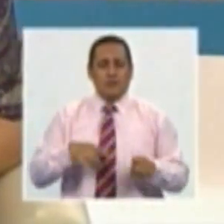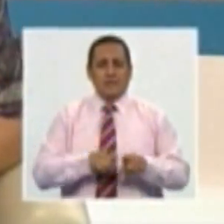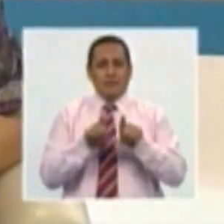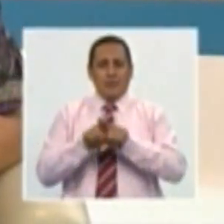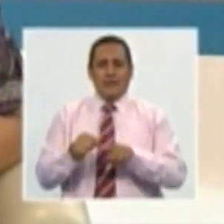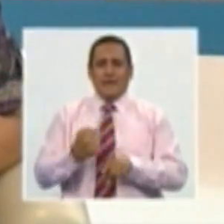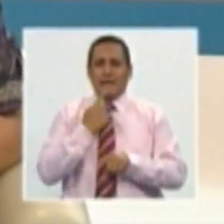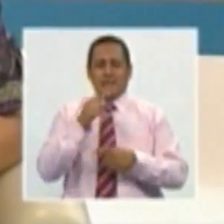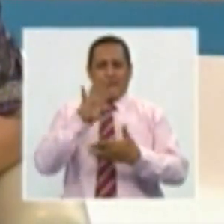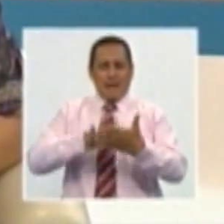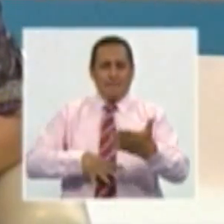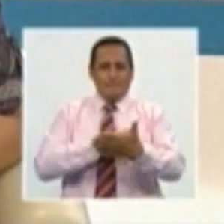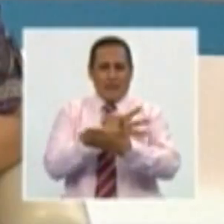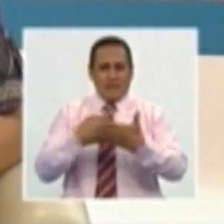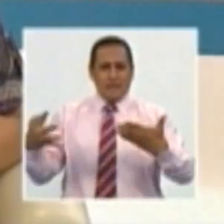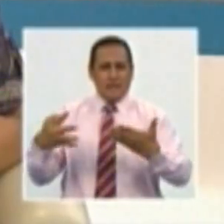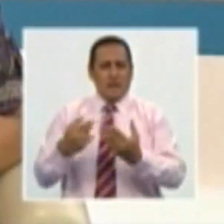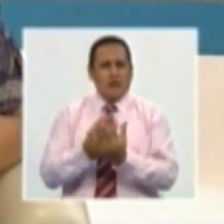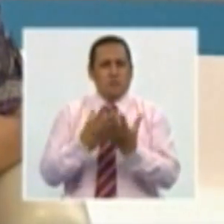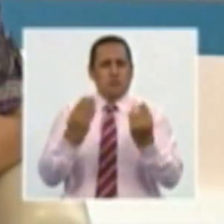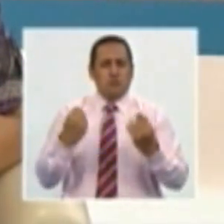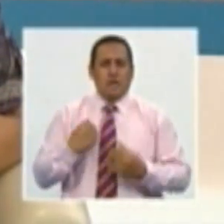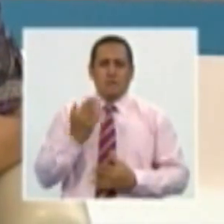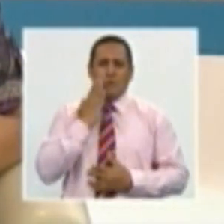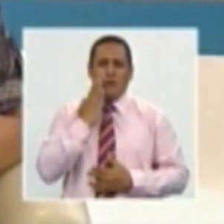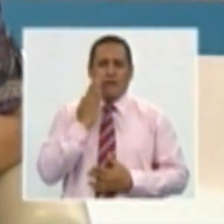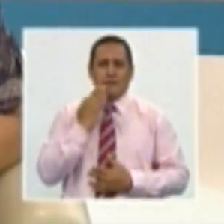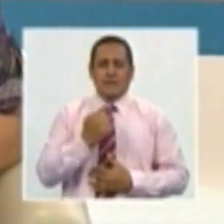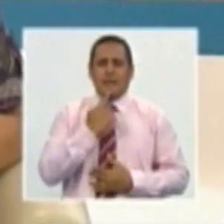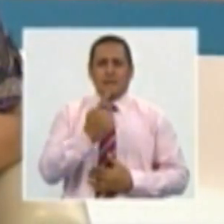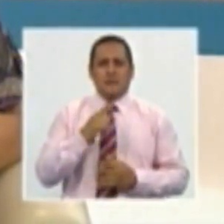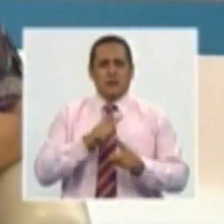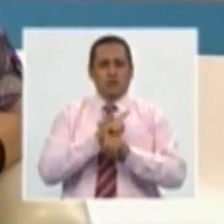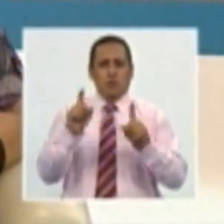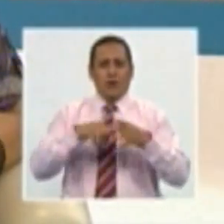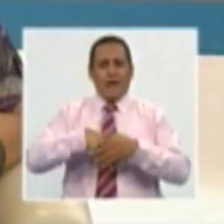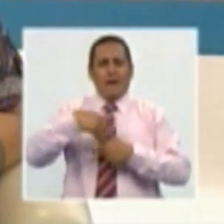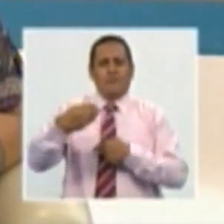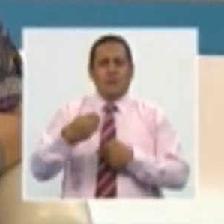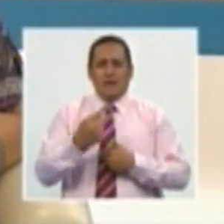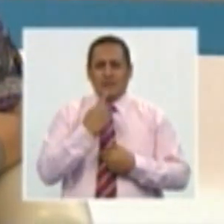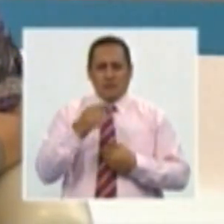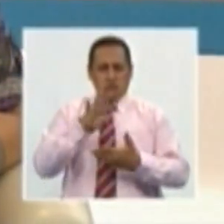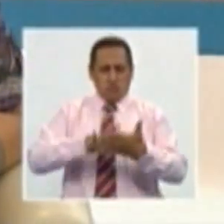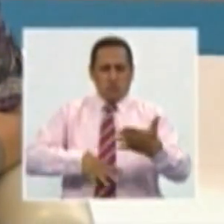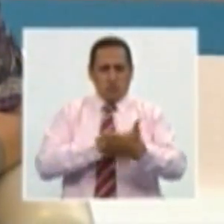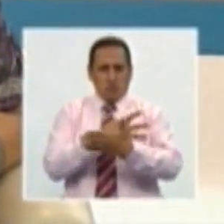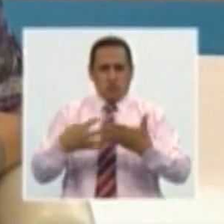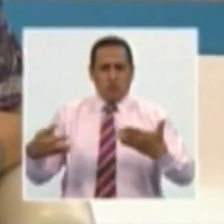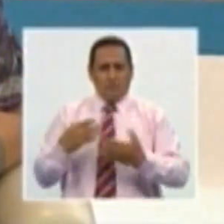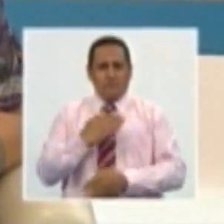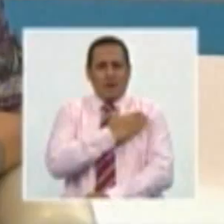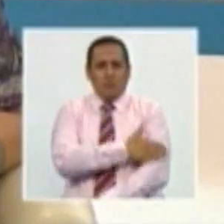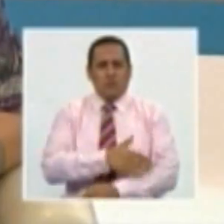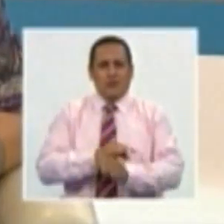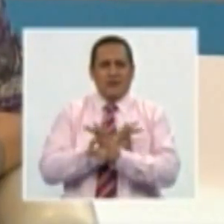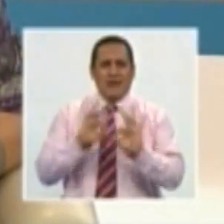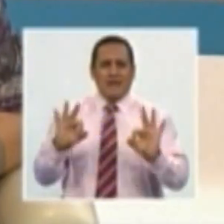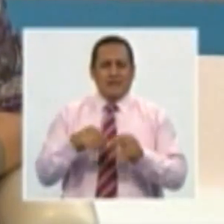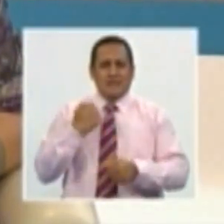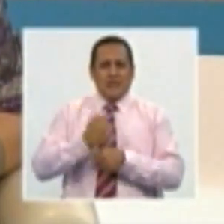además hay que estar en planilla, pero es que hay muchísimas madres que están por fuera de estos beneficios,